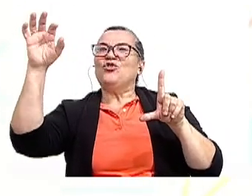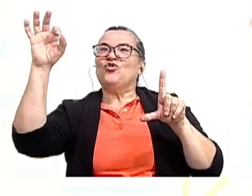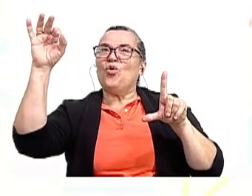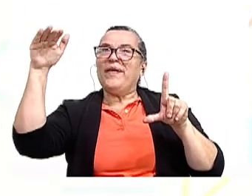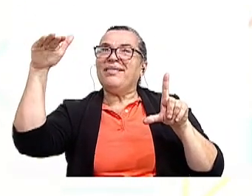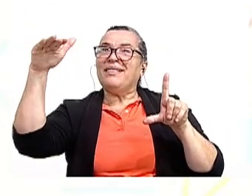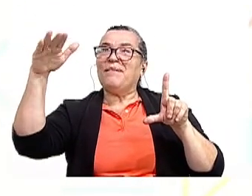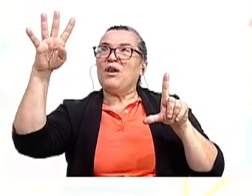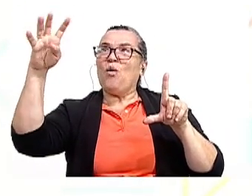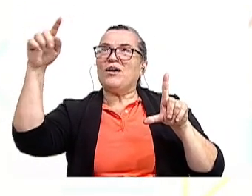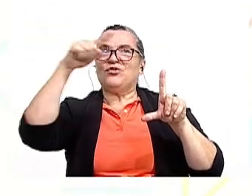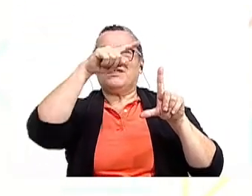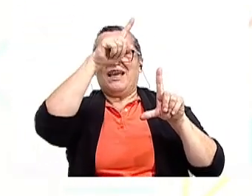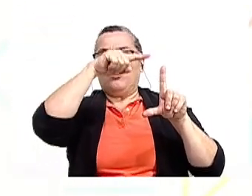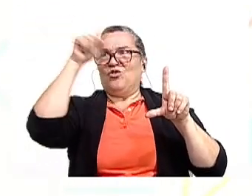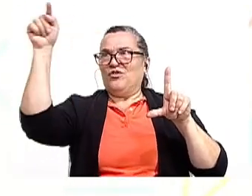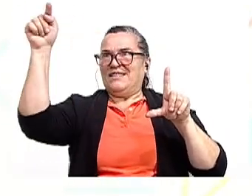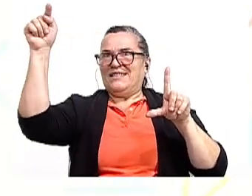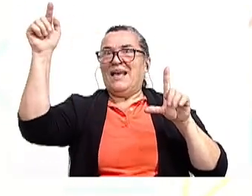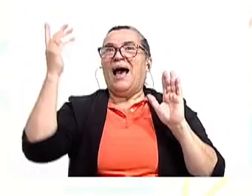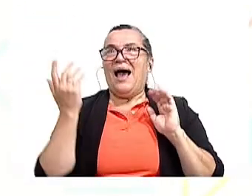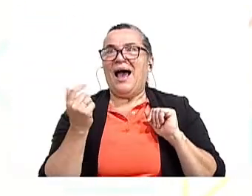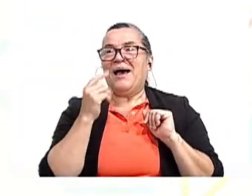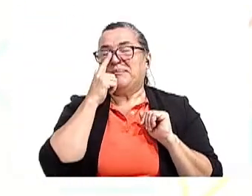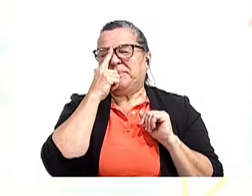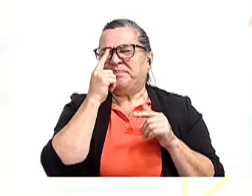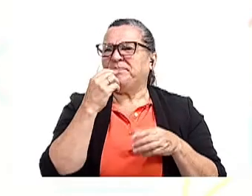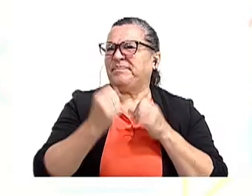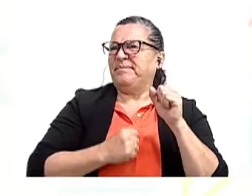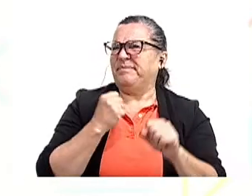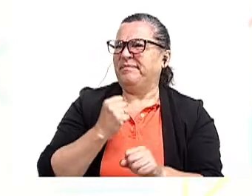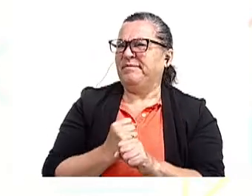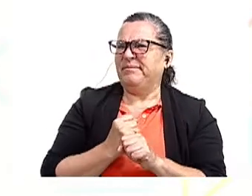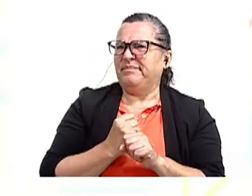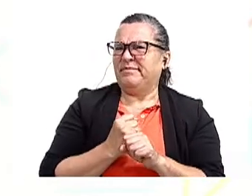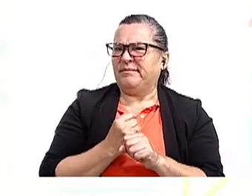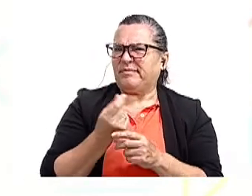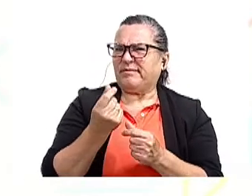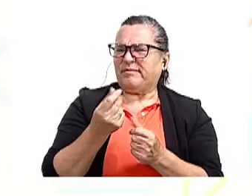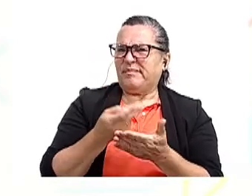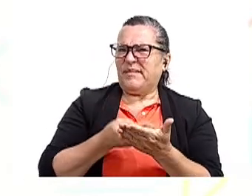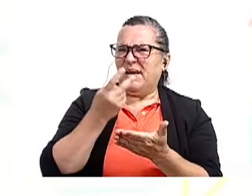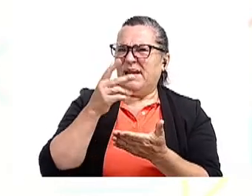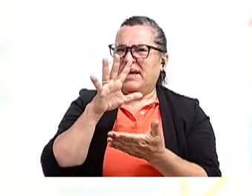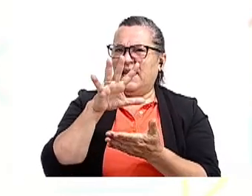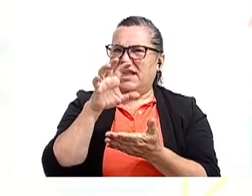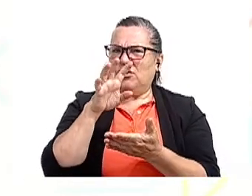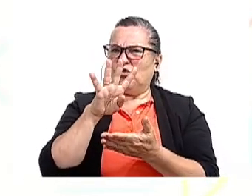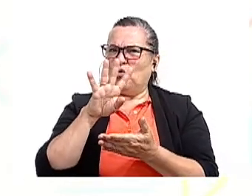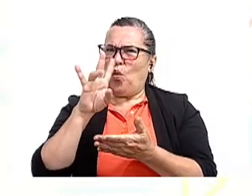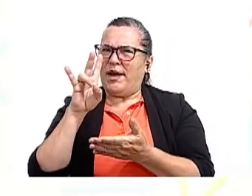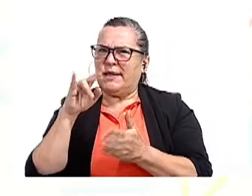$590,400. ¿Vieron? Ahora, ¿en qué año la casa valdrá